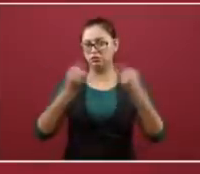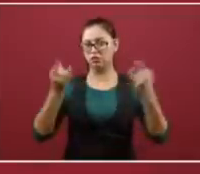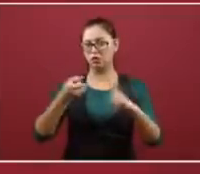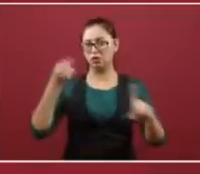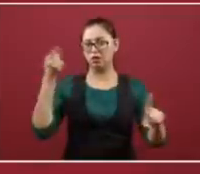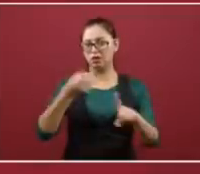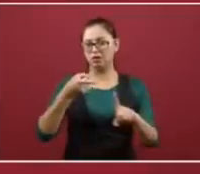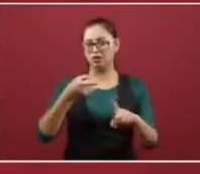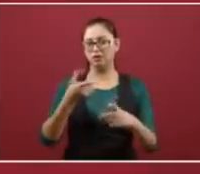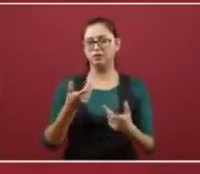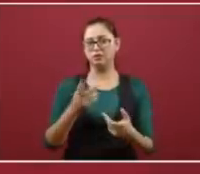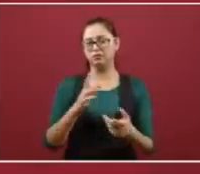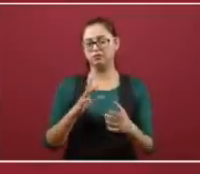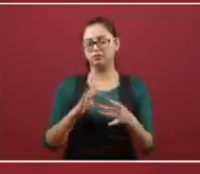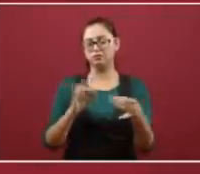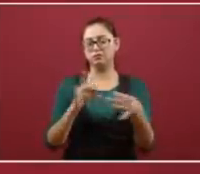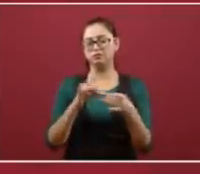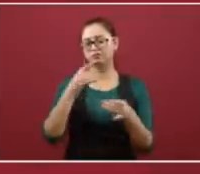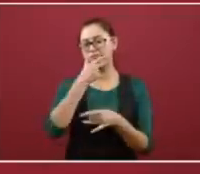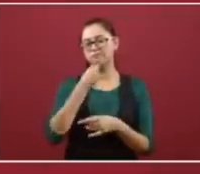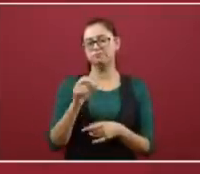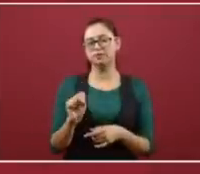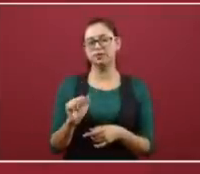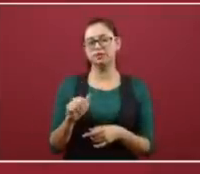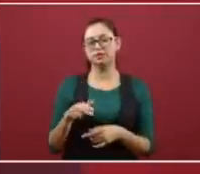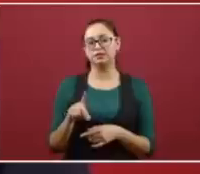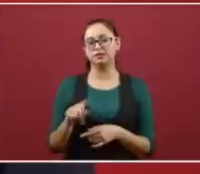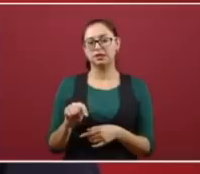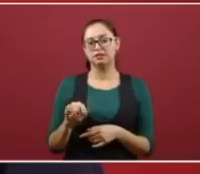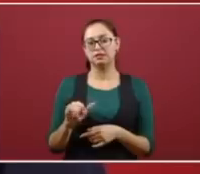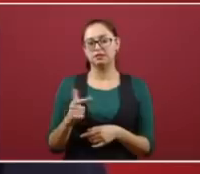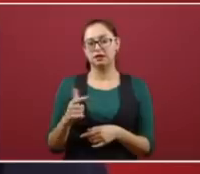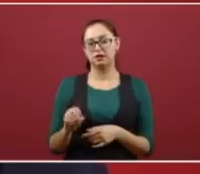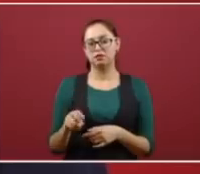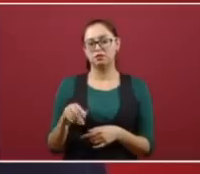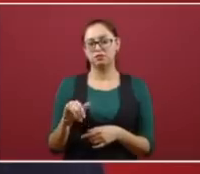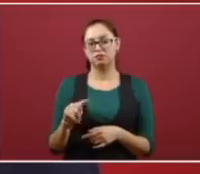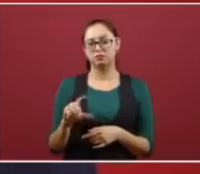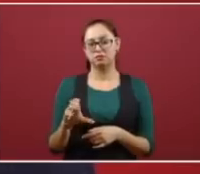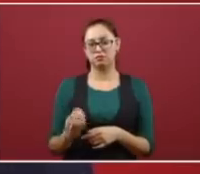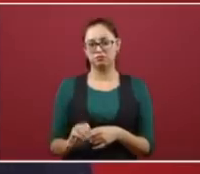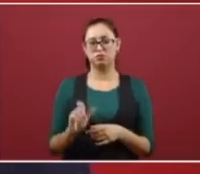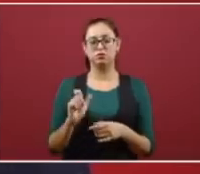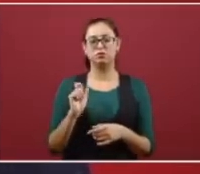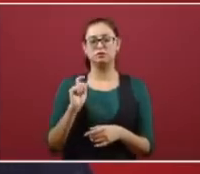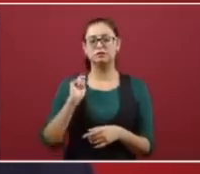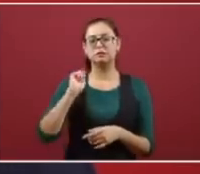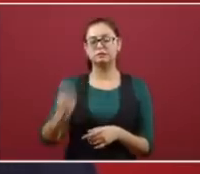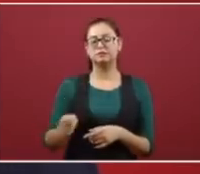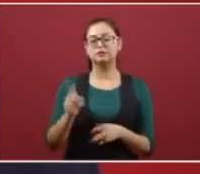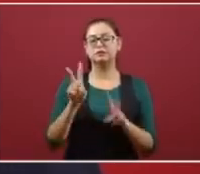santiago nieto lo que tiene que ver con esta denuncia